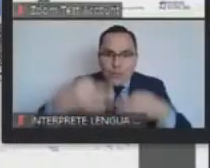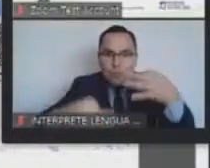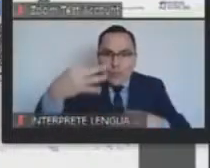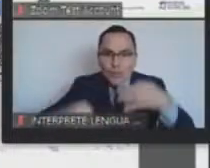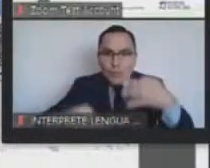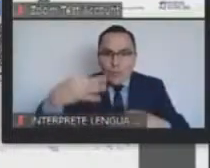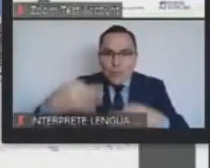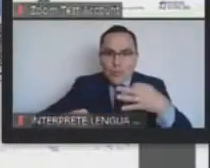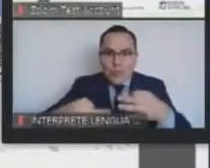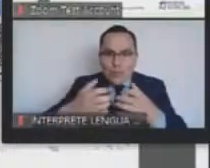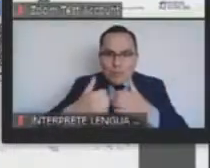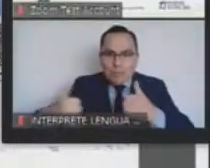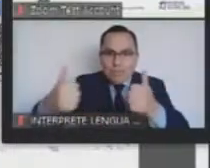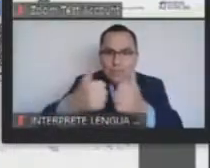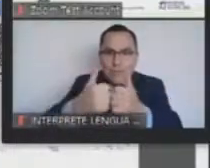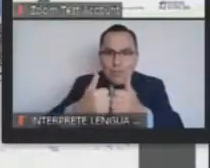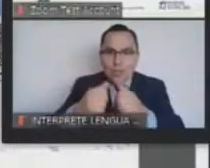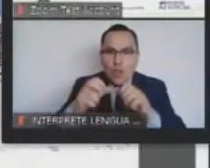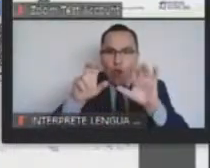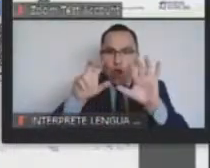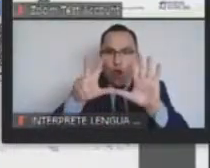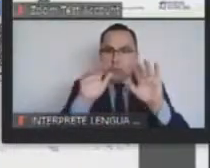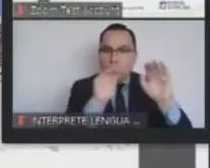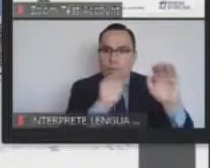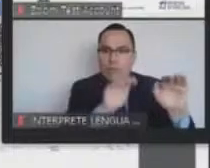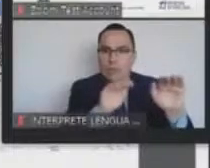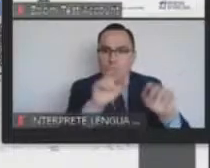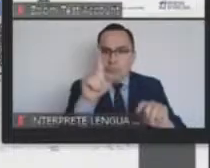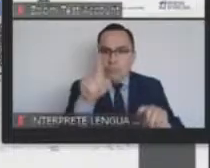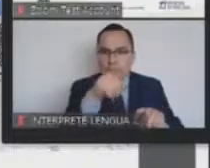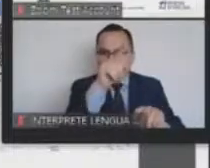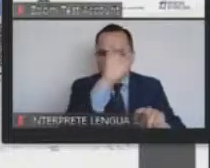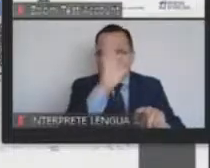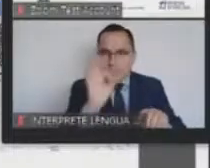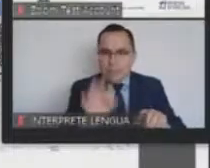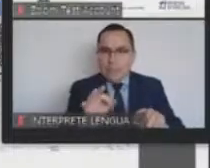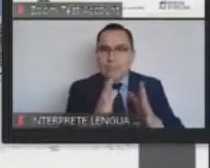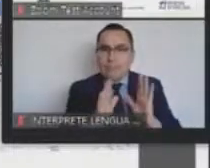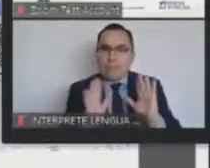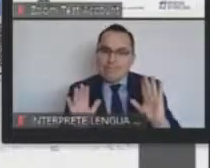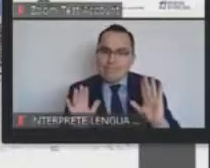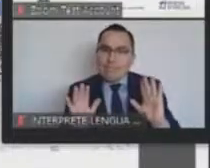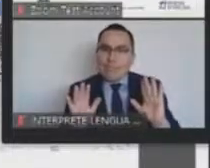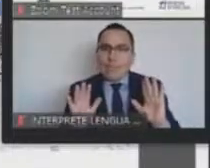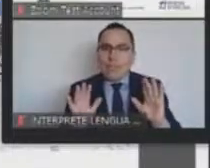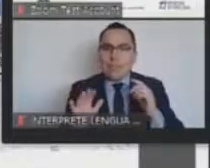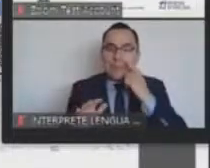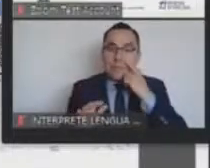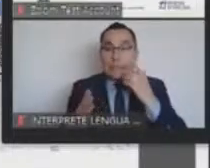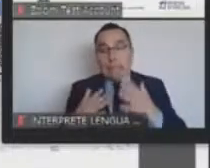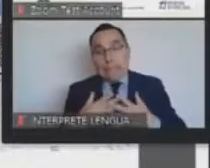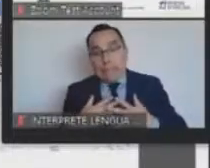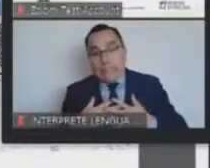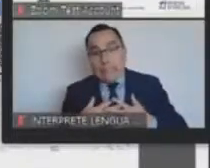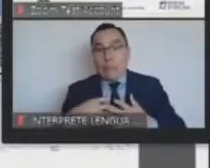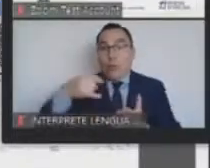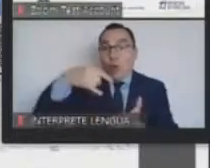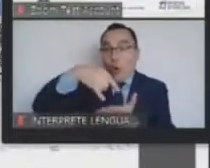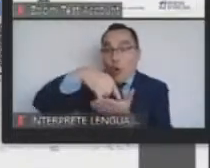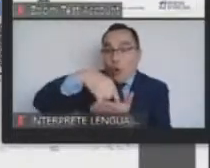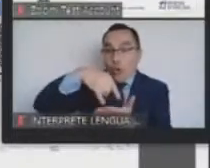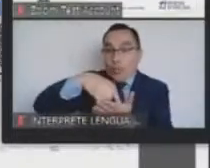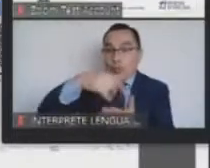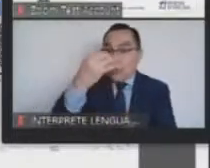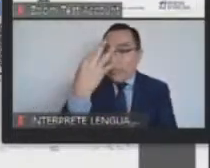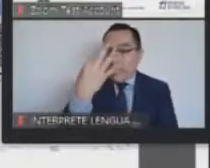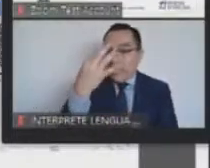un 8% confía en estas instituciones, si por si sirve de consuelo, tenemos el Congreso en un